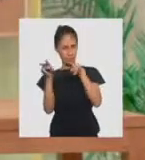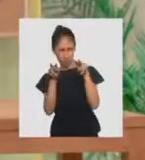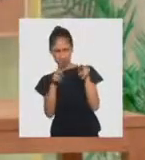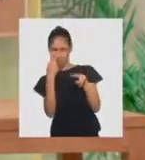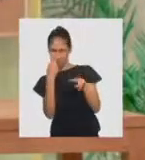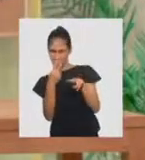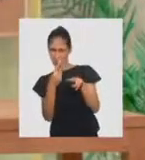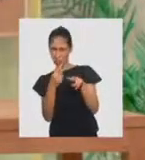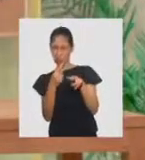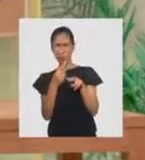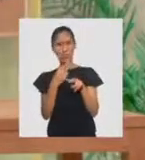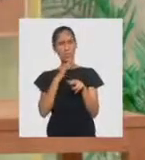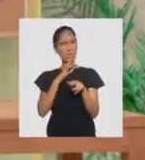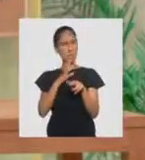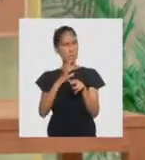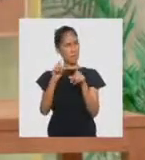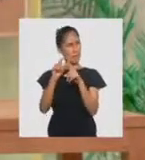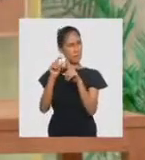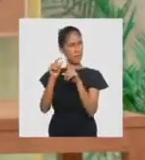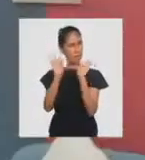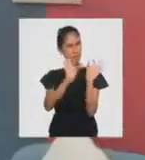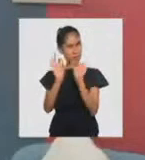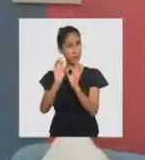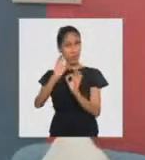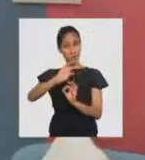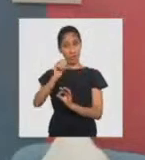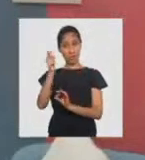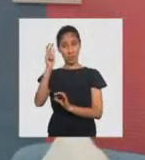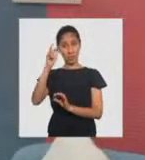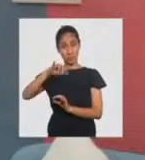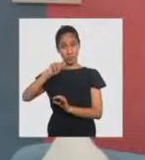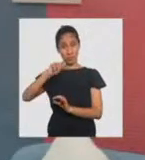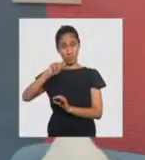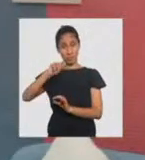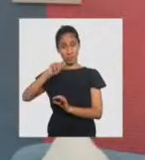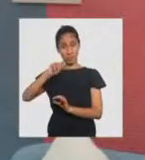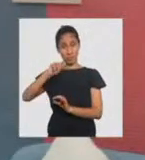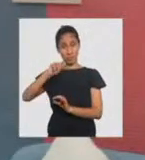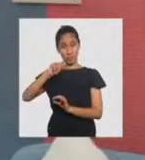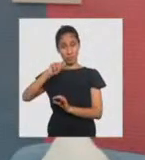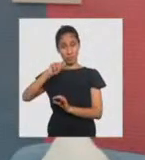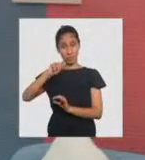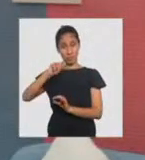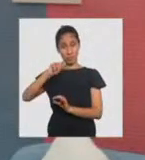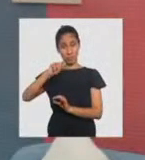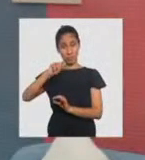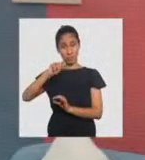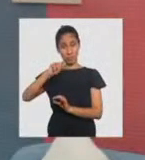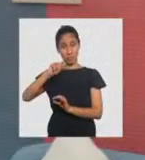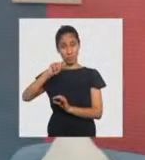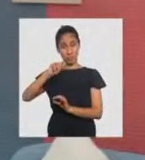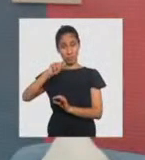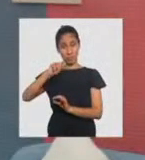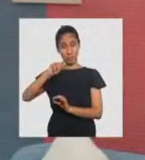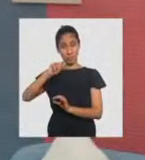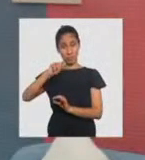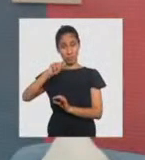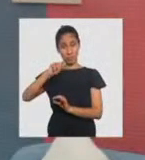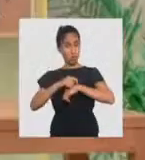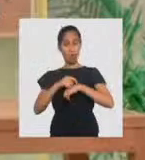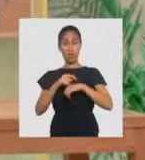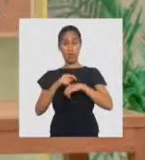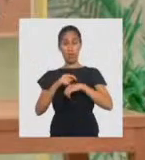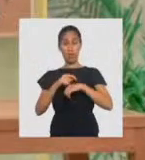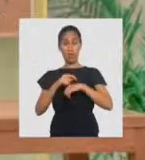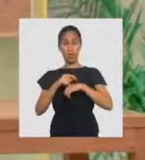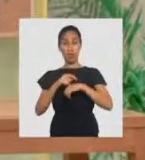están repitiendo varios términos en esta conversación? Capital, interés, tiempo. Estos son elementos